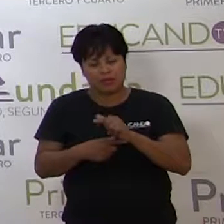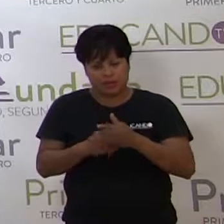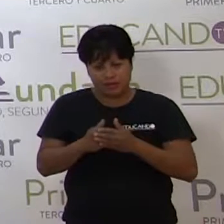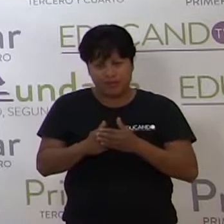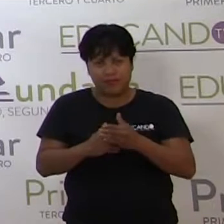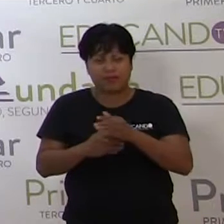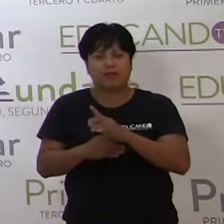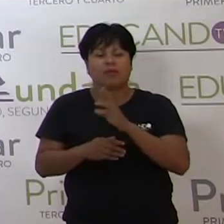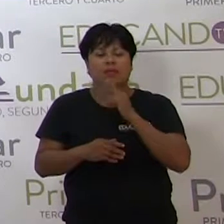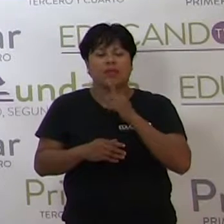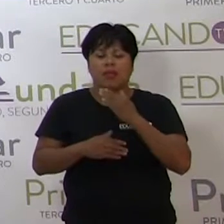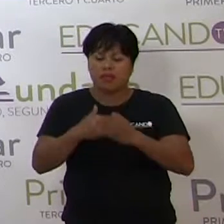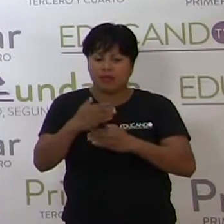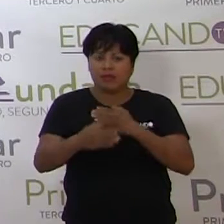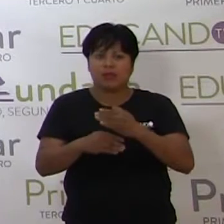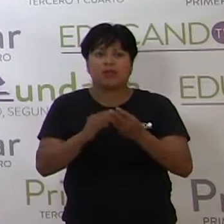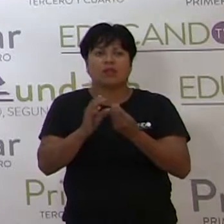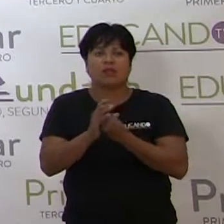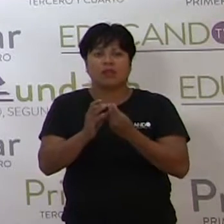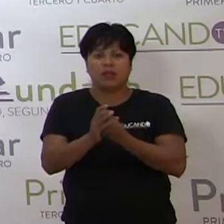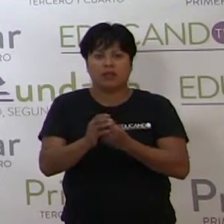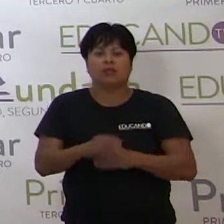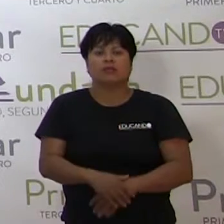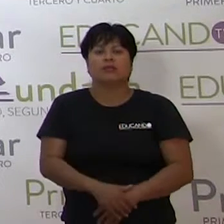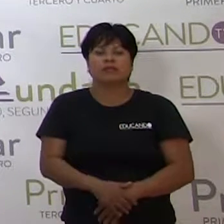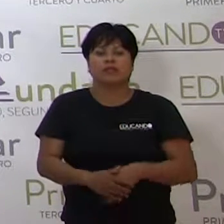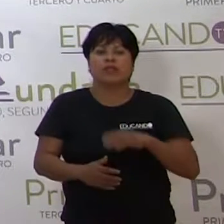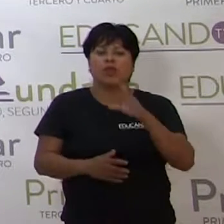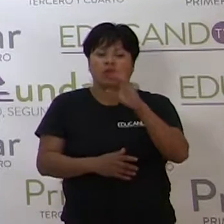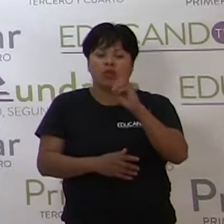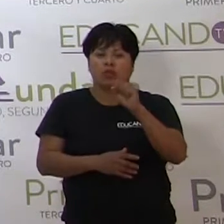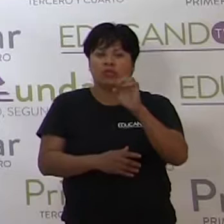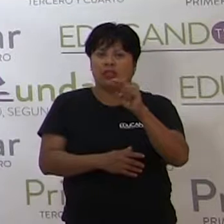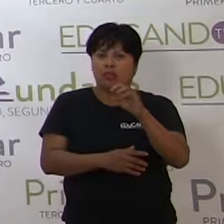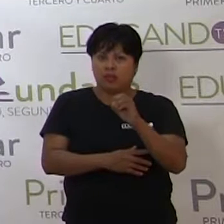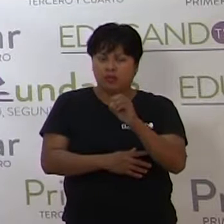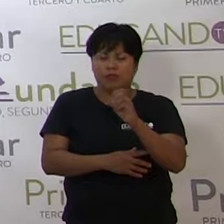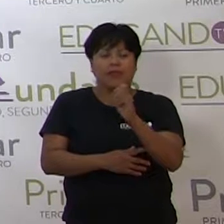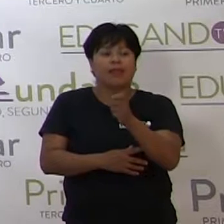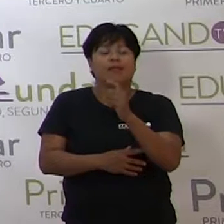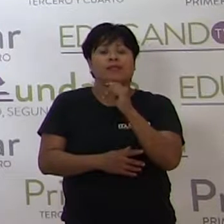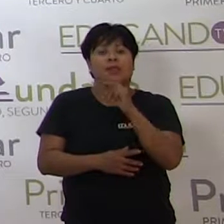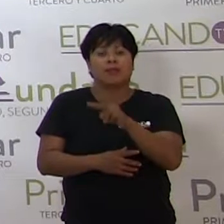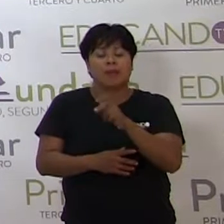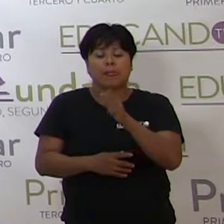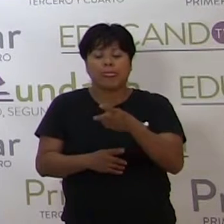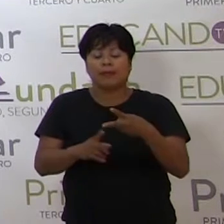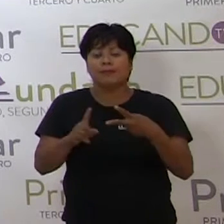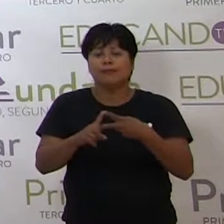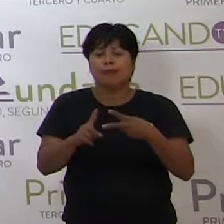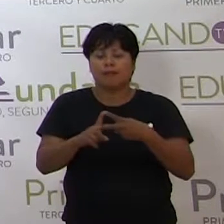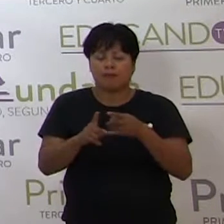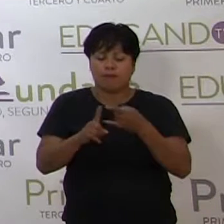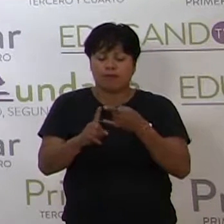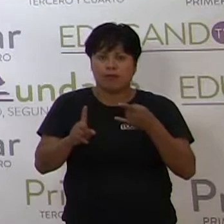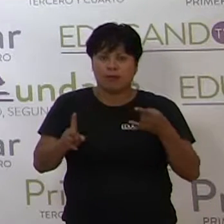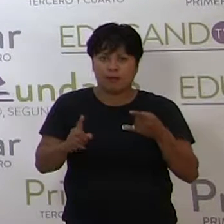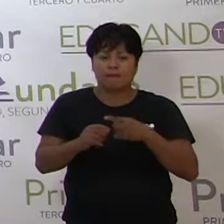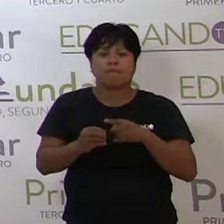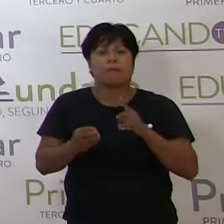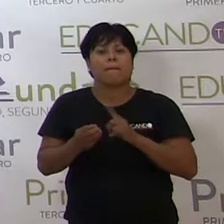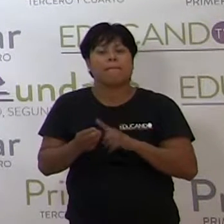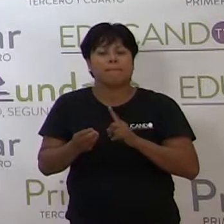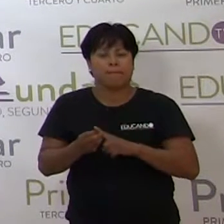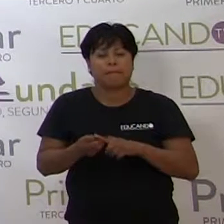mejor durante el desarrollo de la clase. Coseno también es un triángulo rectángulo